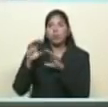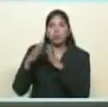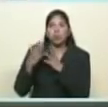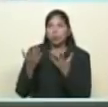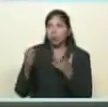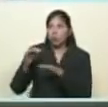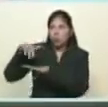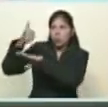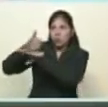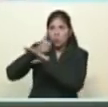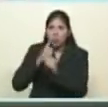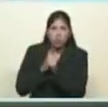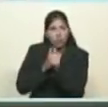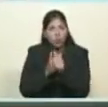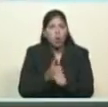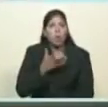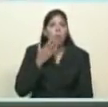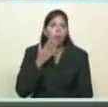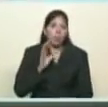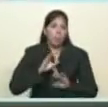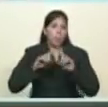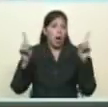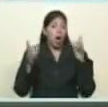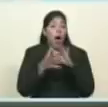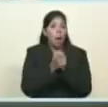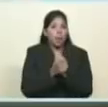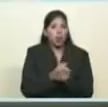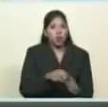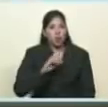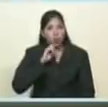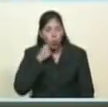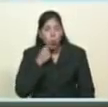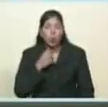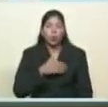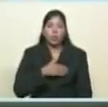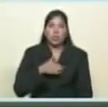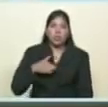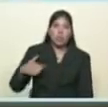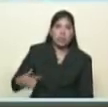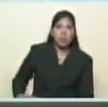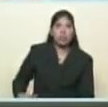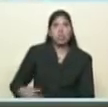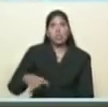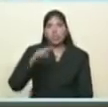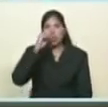salvo nuestros grandes amigos como China, Rusia, India,